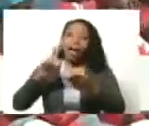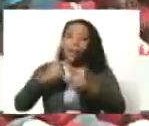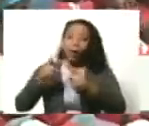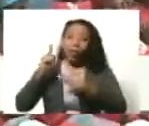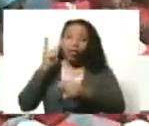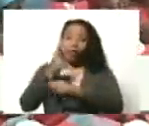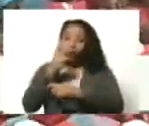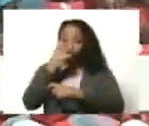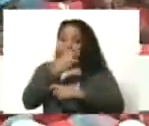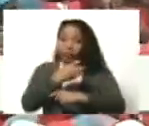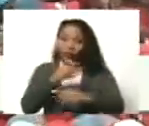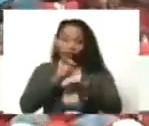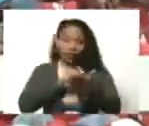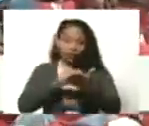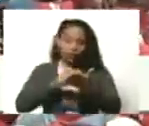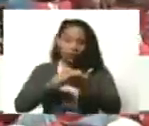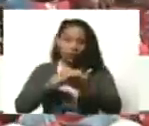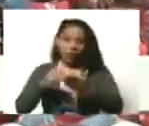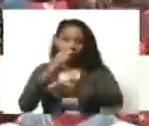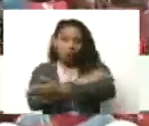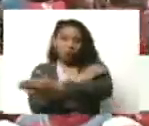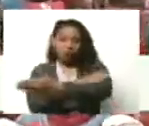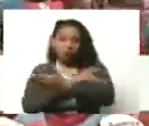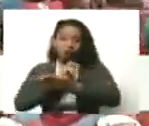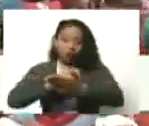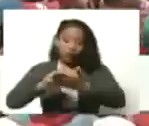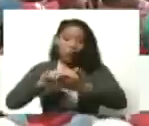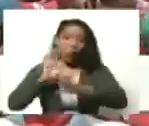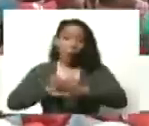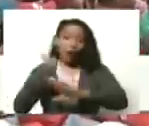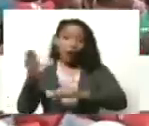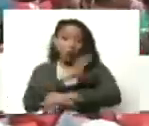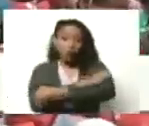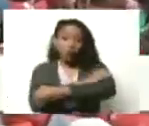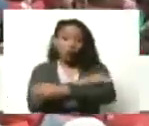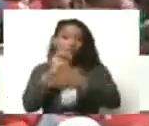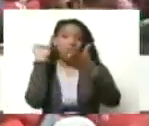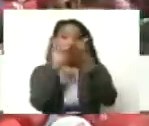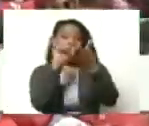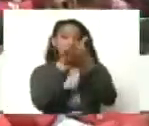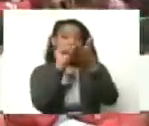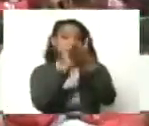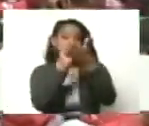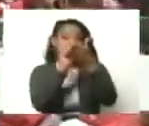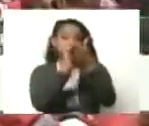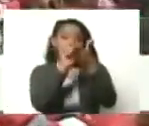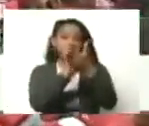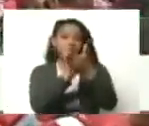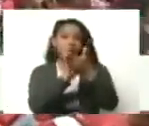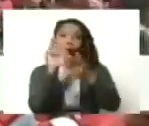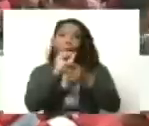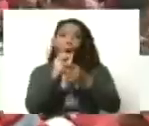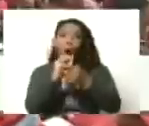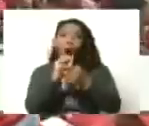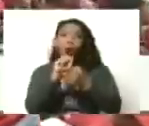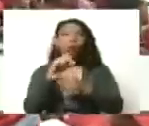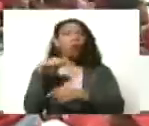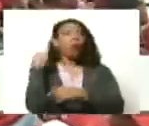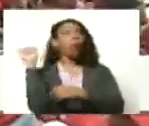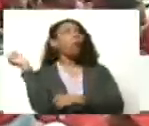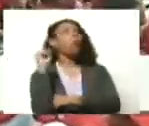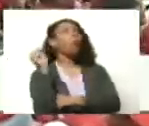cuando visite a un escuálido. Porque a los escuálidos le vamos a tocar la puerta, ¿va? O nos vamos a hacer los